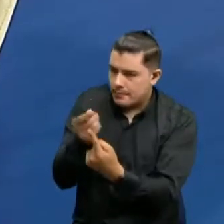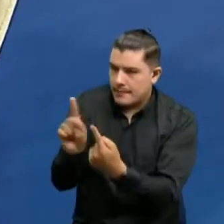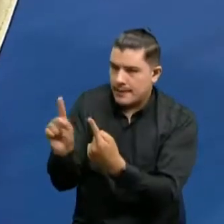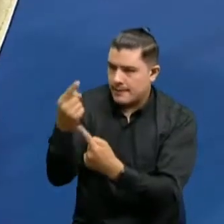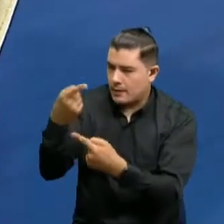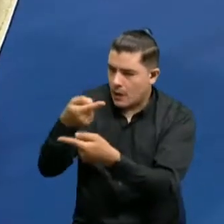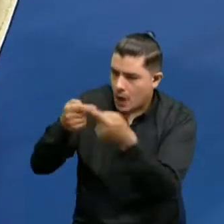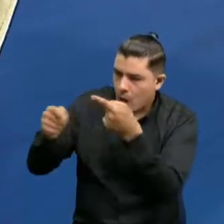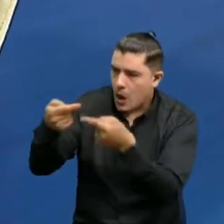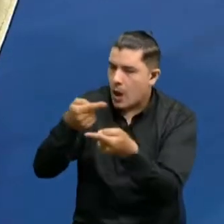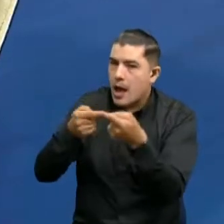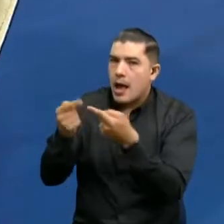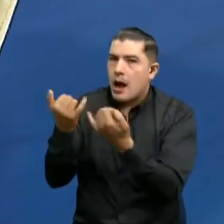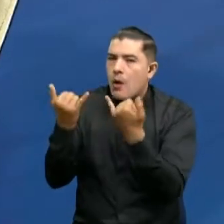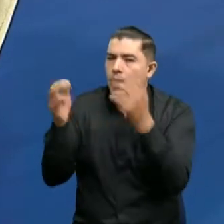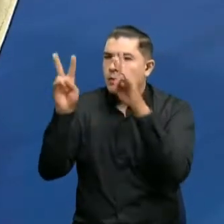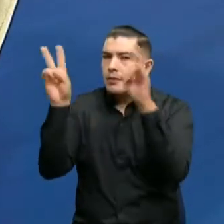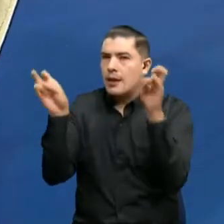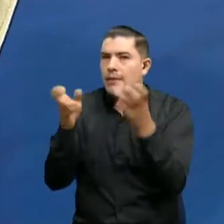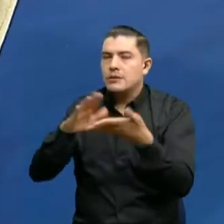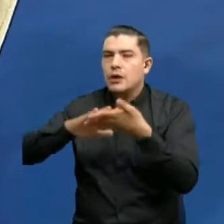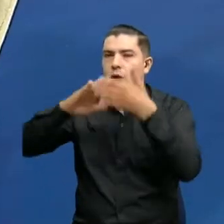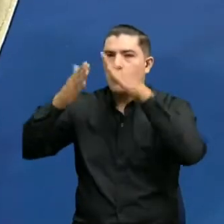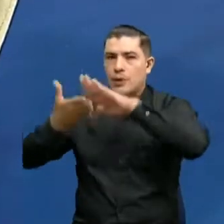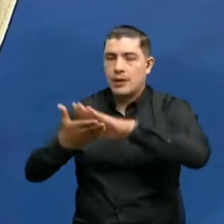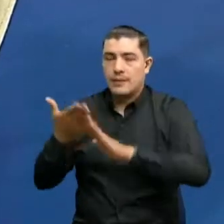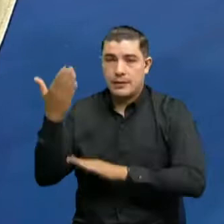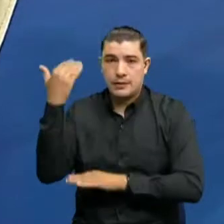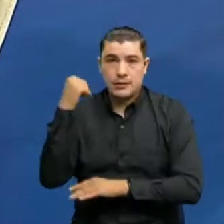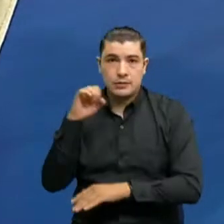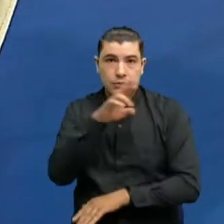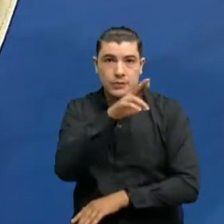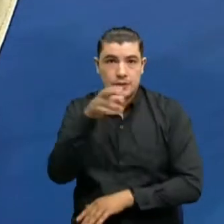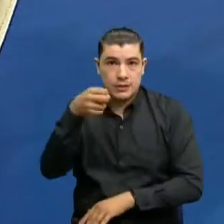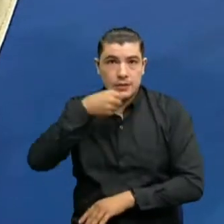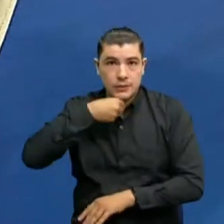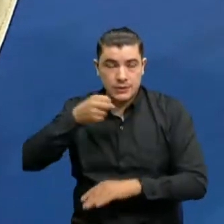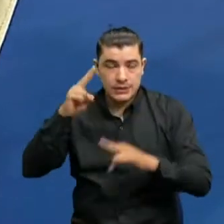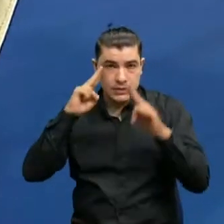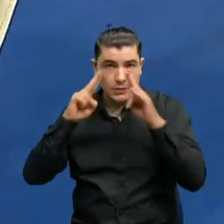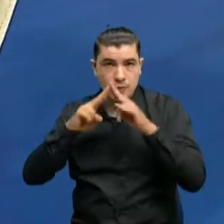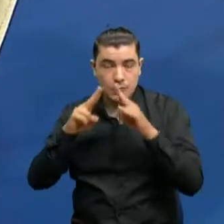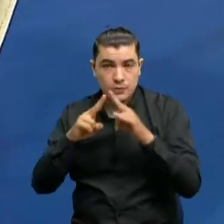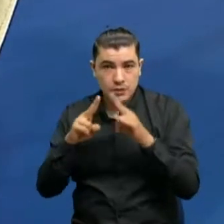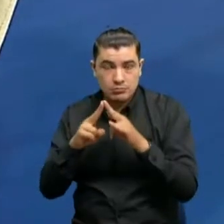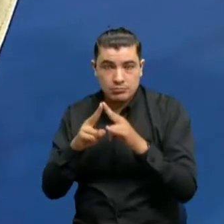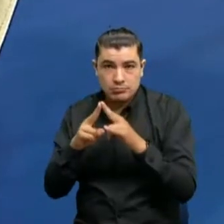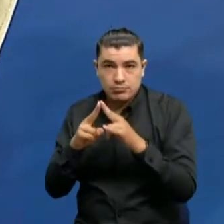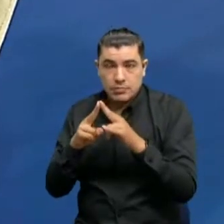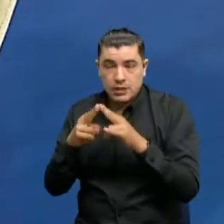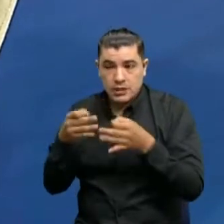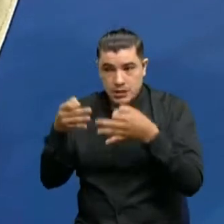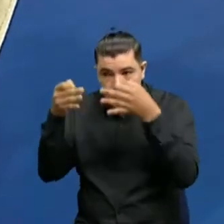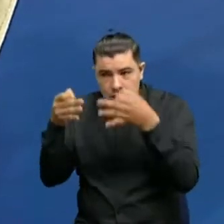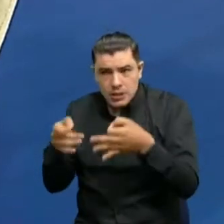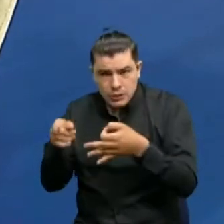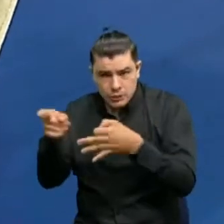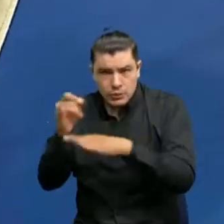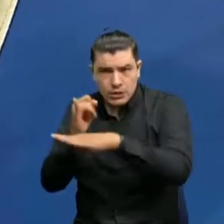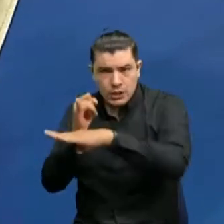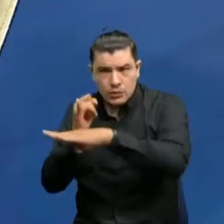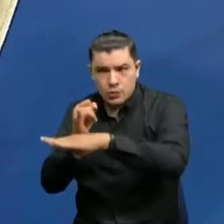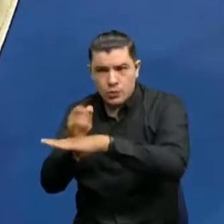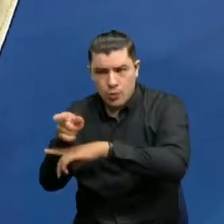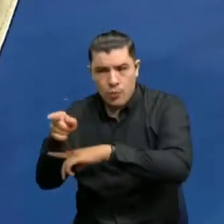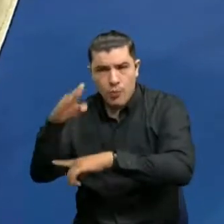conocido a través de este espacio de oriente noticias de hecho hemos hablado a través de la institucionalidad como se viene haciendo un trabajo en